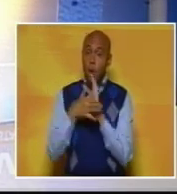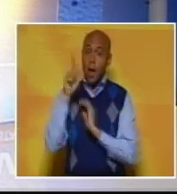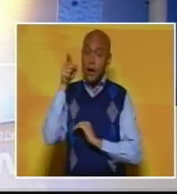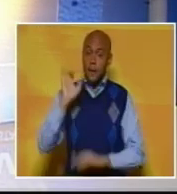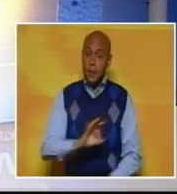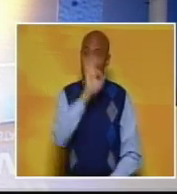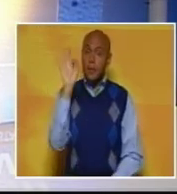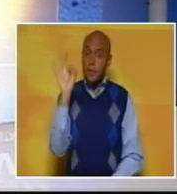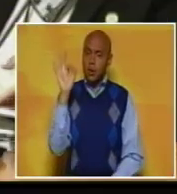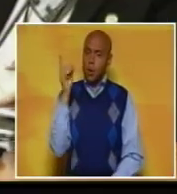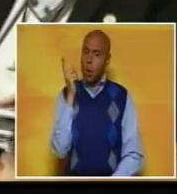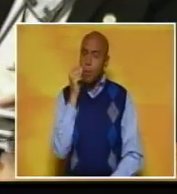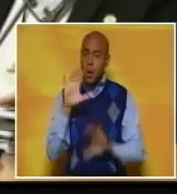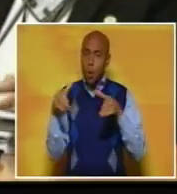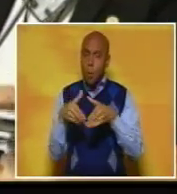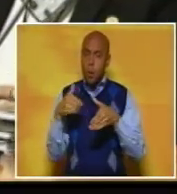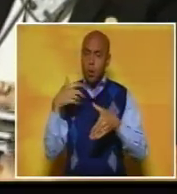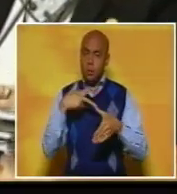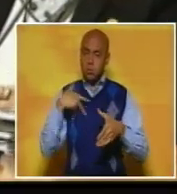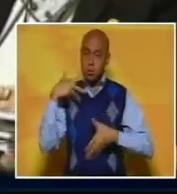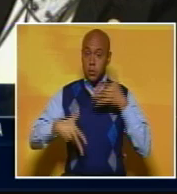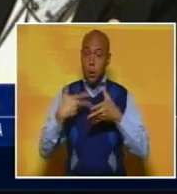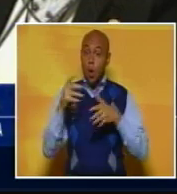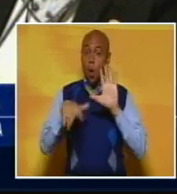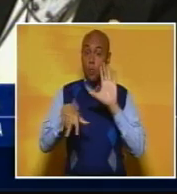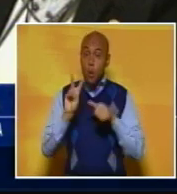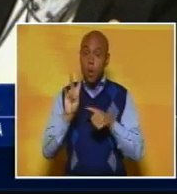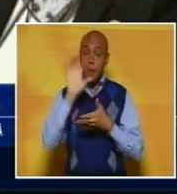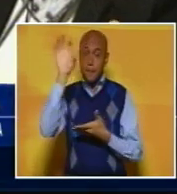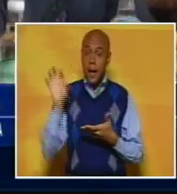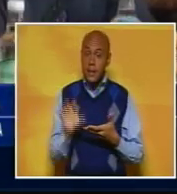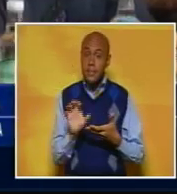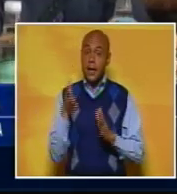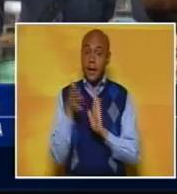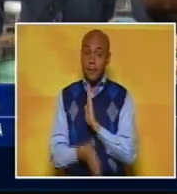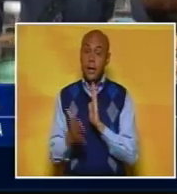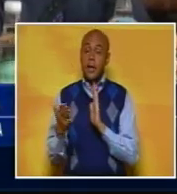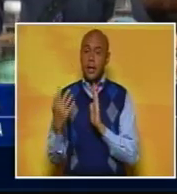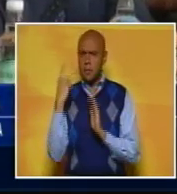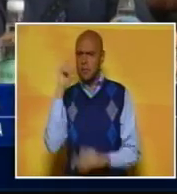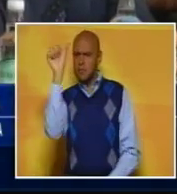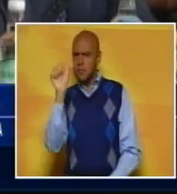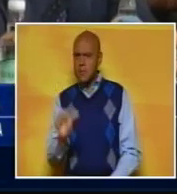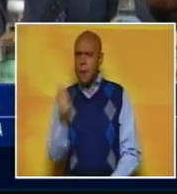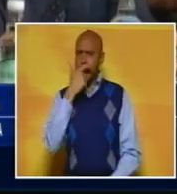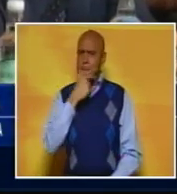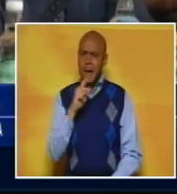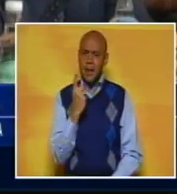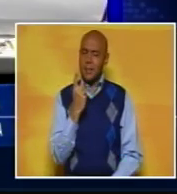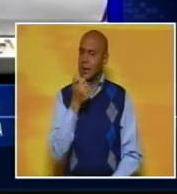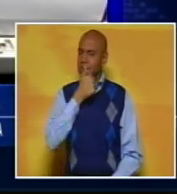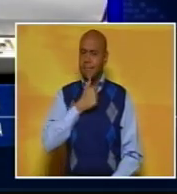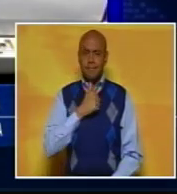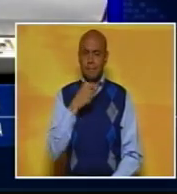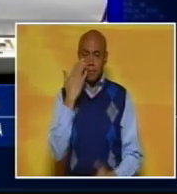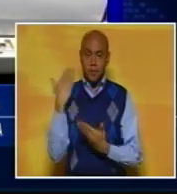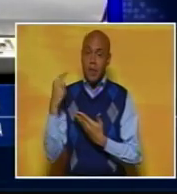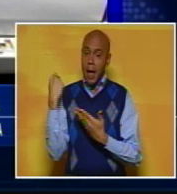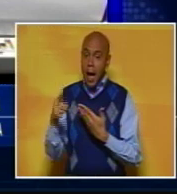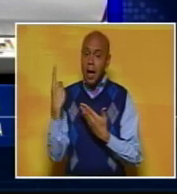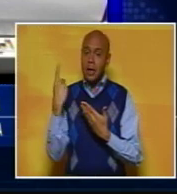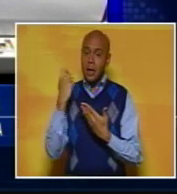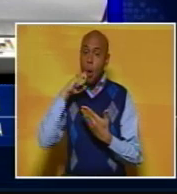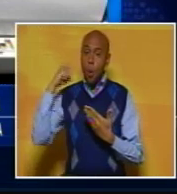Barquisimeto, Estado Lara. Los 12 países latinoamericanos que integran el órgano regional calificaron de intolerable los hechos registrados en la